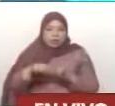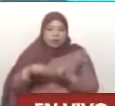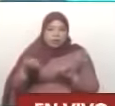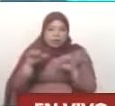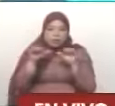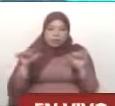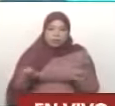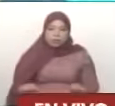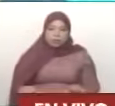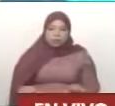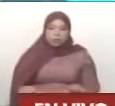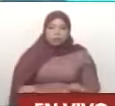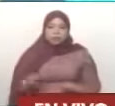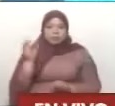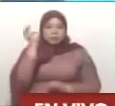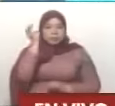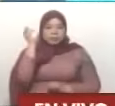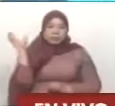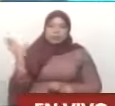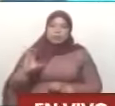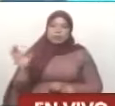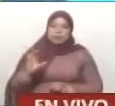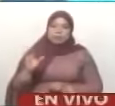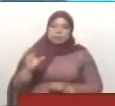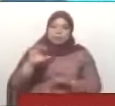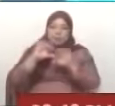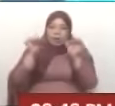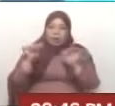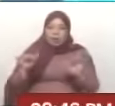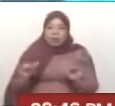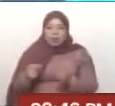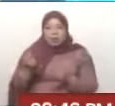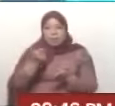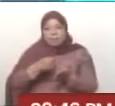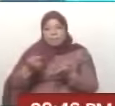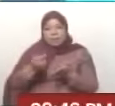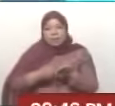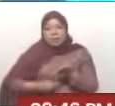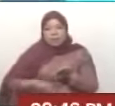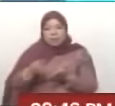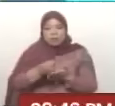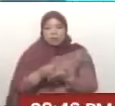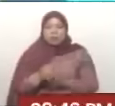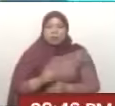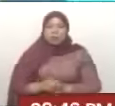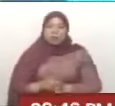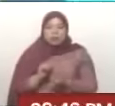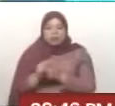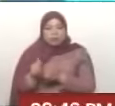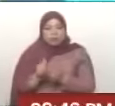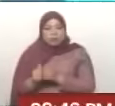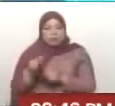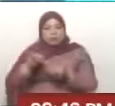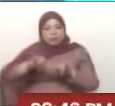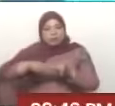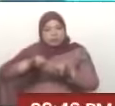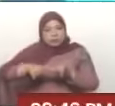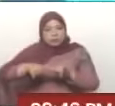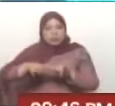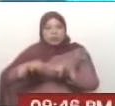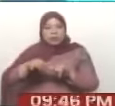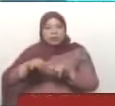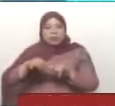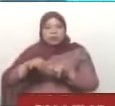mira. Mira, Oriana Vargas de Caracas, artista plástico, qué bueno, hay de todo aquí. Artistas, deportistas, ingenieros,